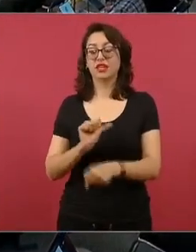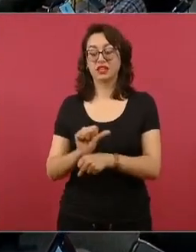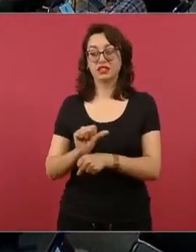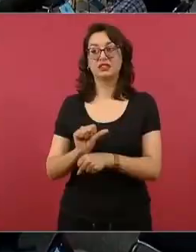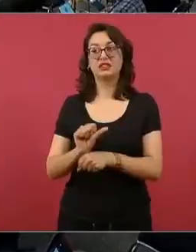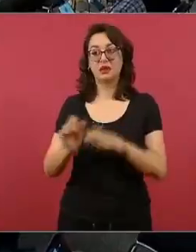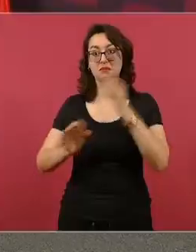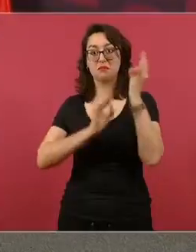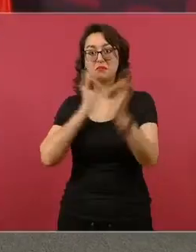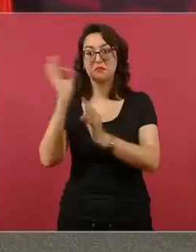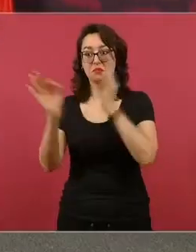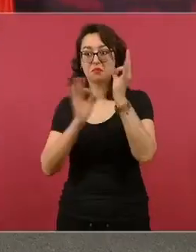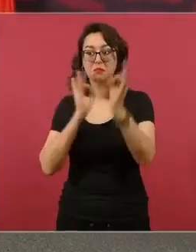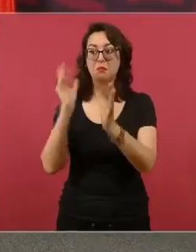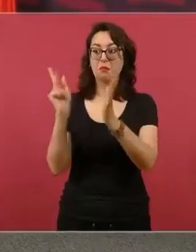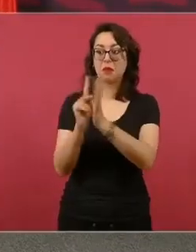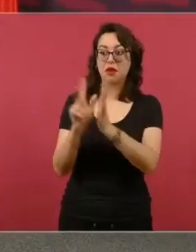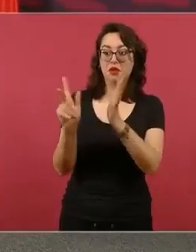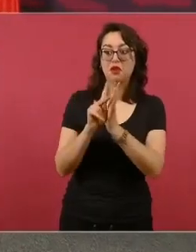conservadores